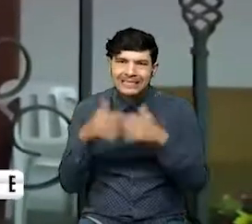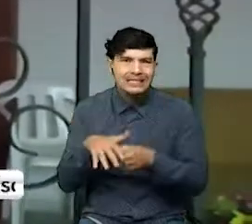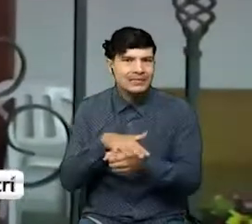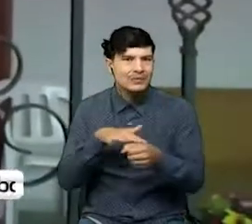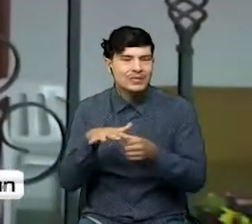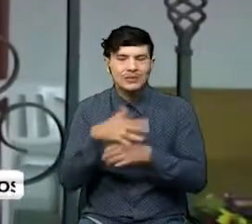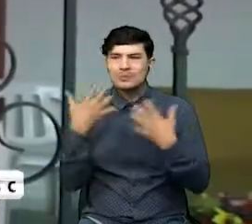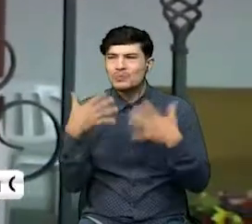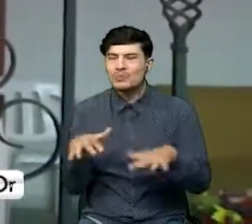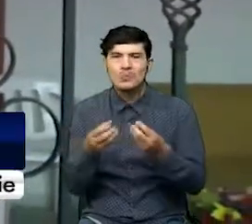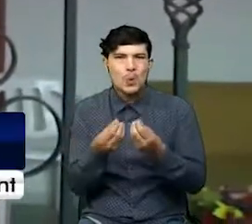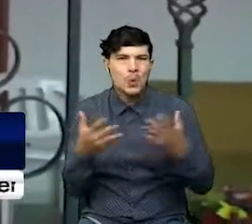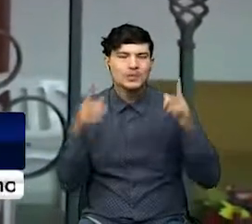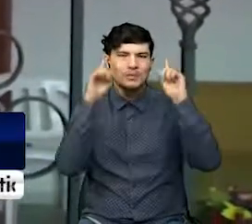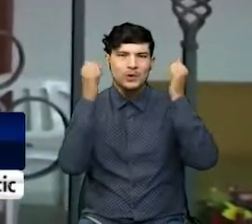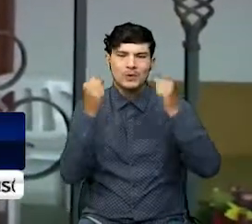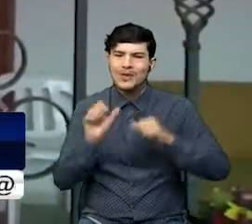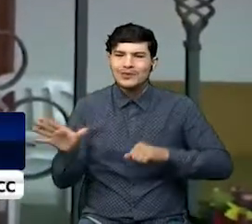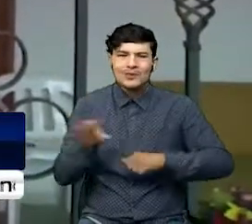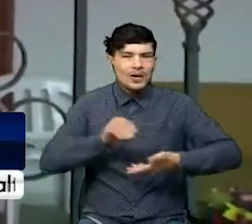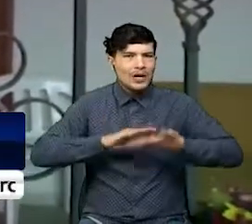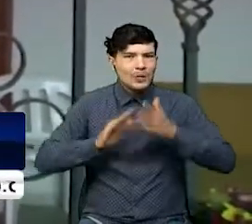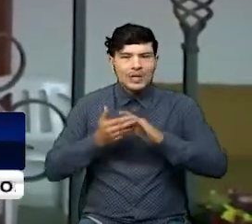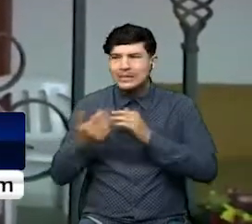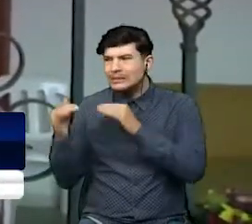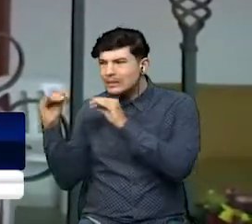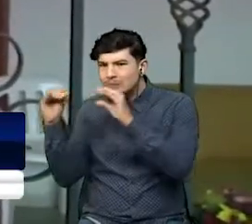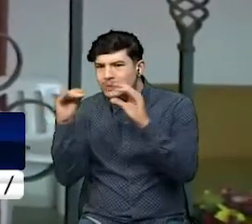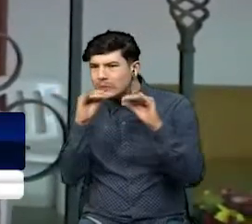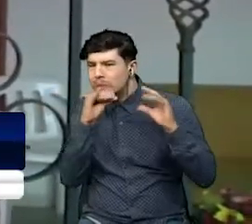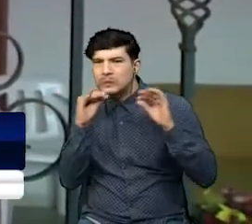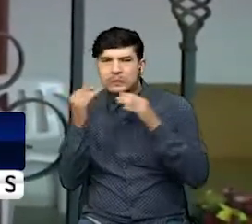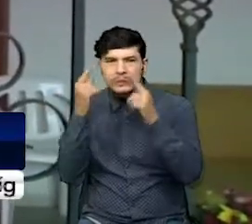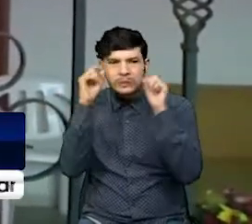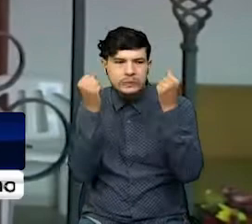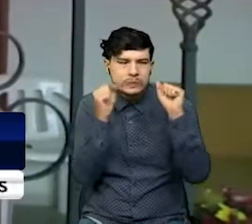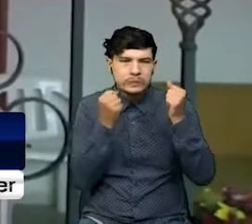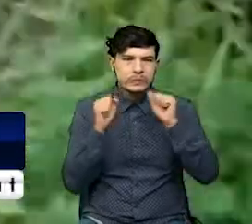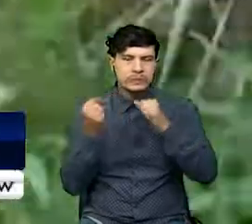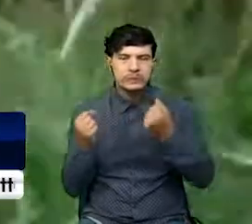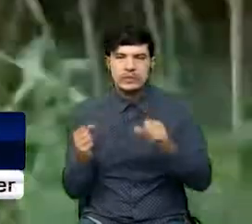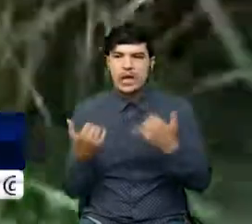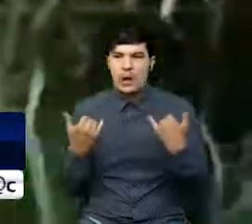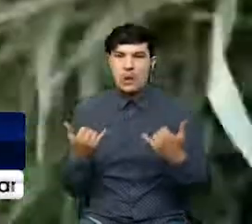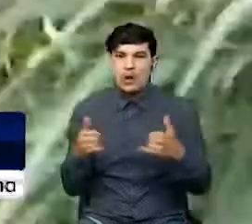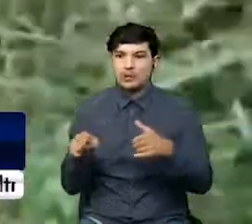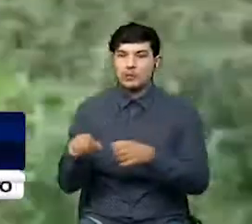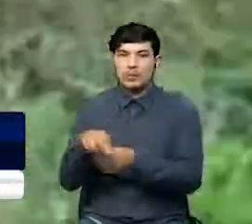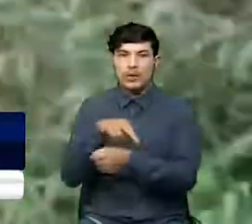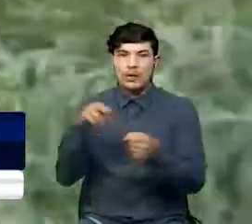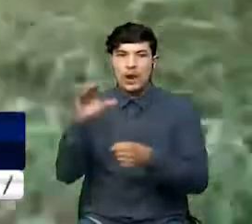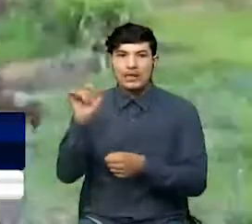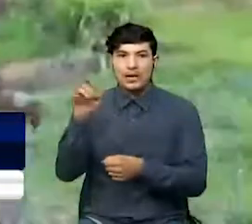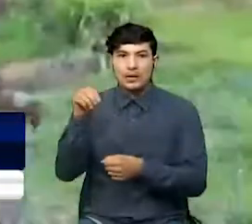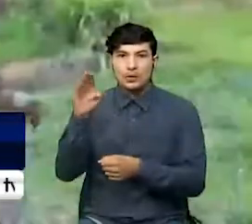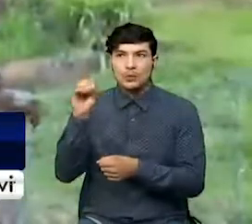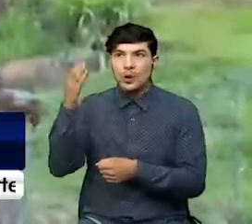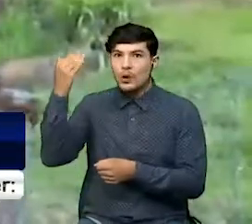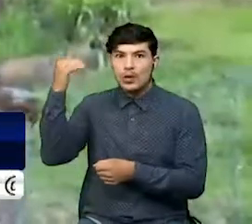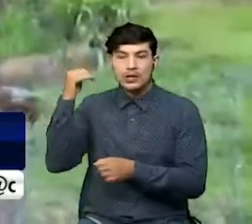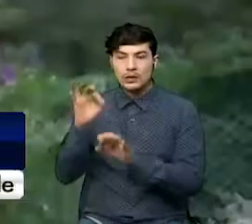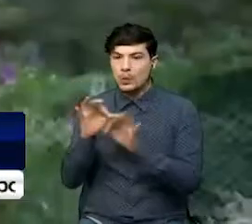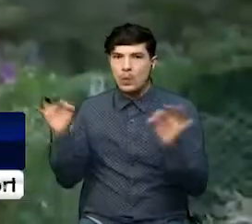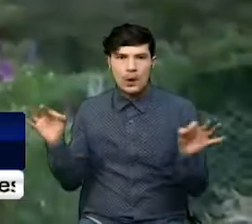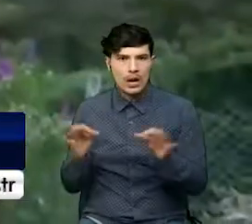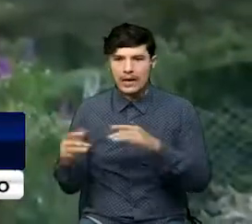mucha preocupación mucha tensión entre la gente entre las comunidades realmente algo nuevo en el catatumbo nunca se ha presentado una guerra